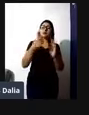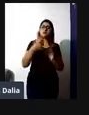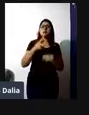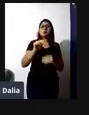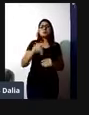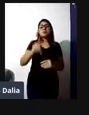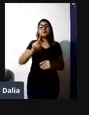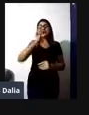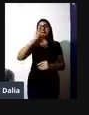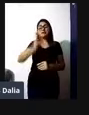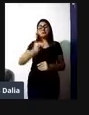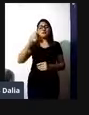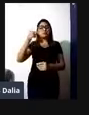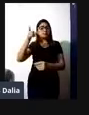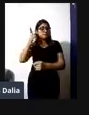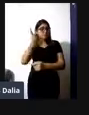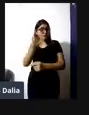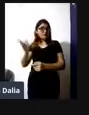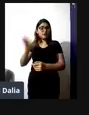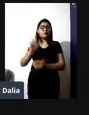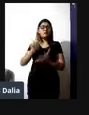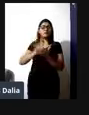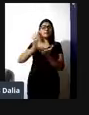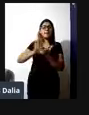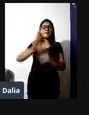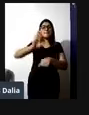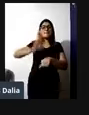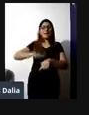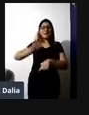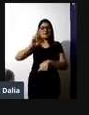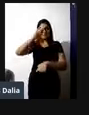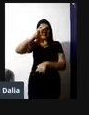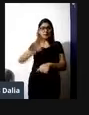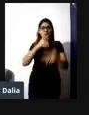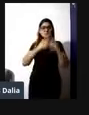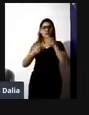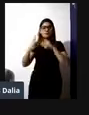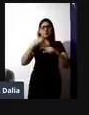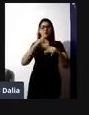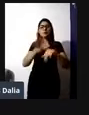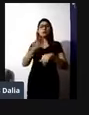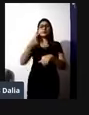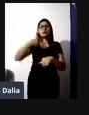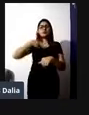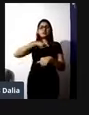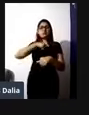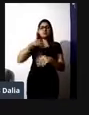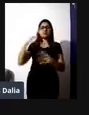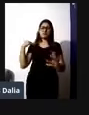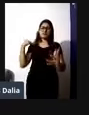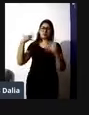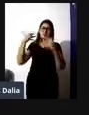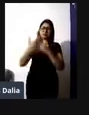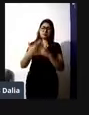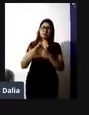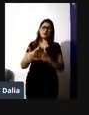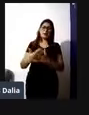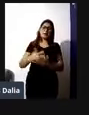porque históricamente las personas con discapacidad siempre nos hemos enfrentado a una total